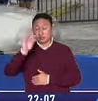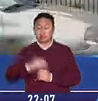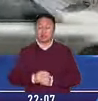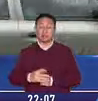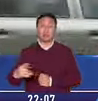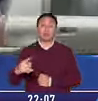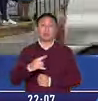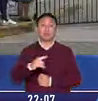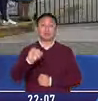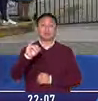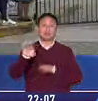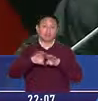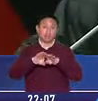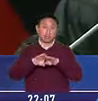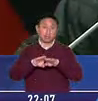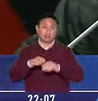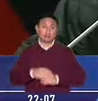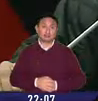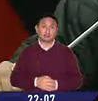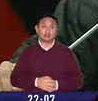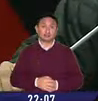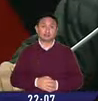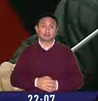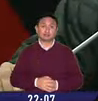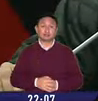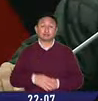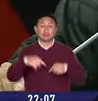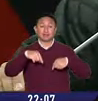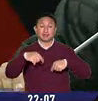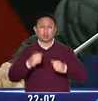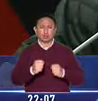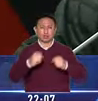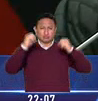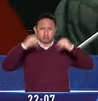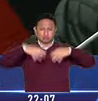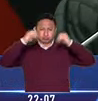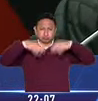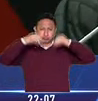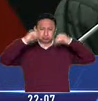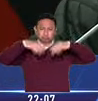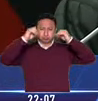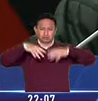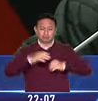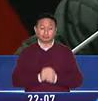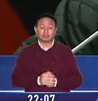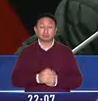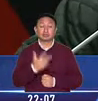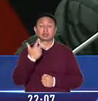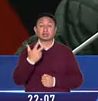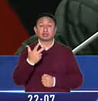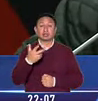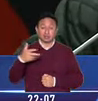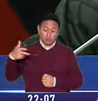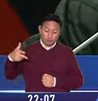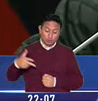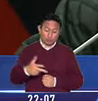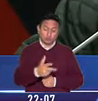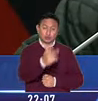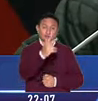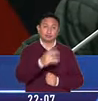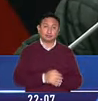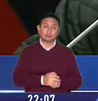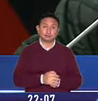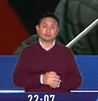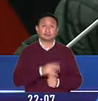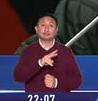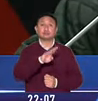Paul en la ciudad de Ibarra. Las constantes lluvias produjeron 3 vías cerradas y